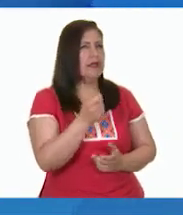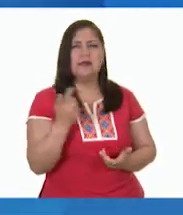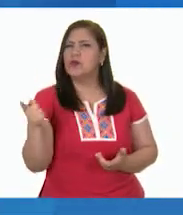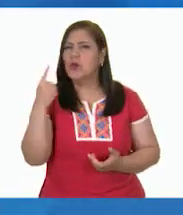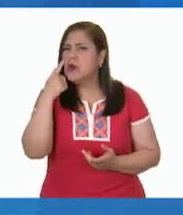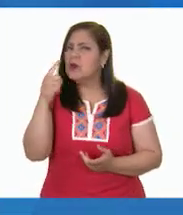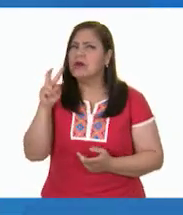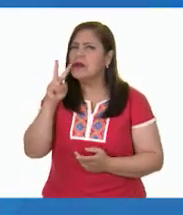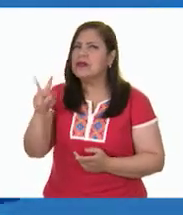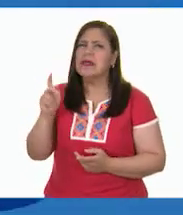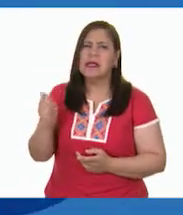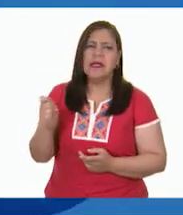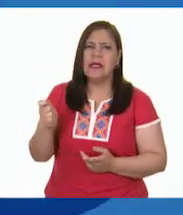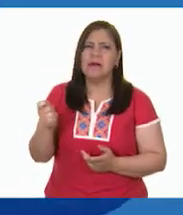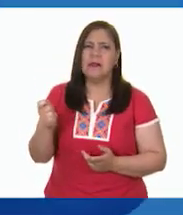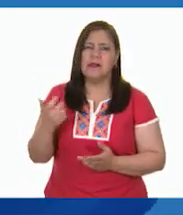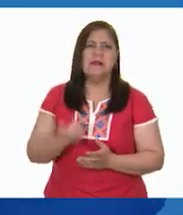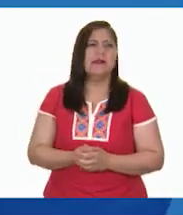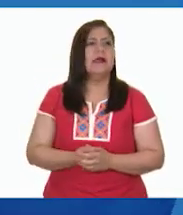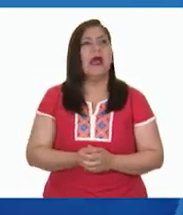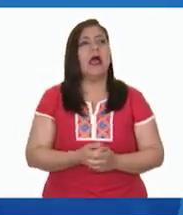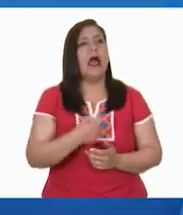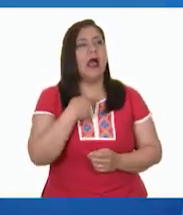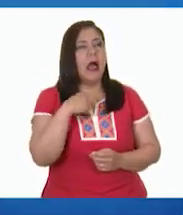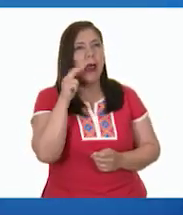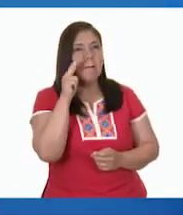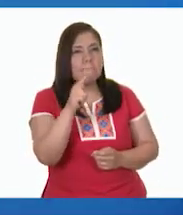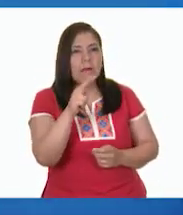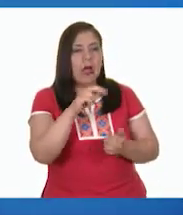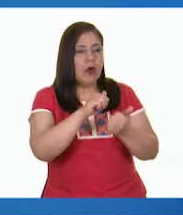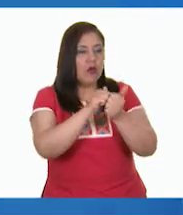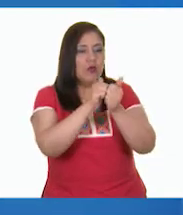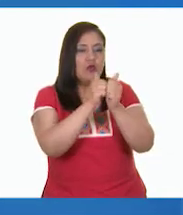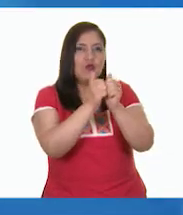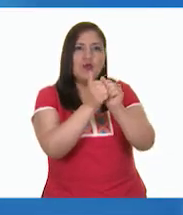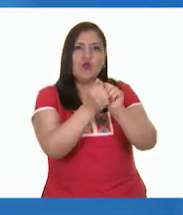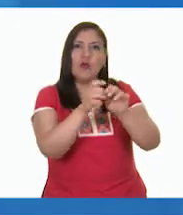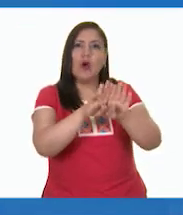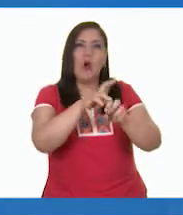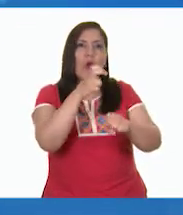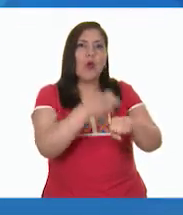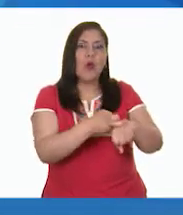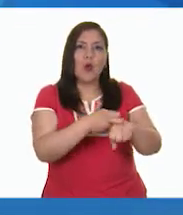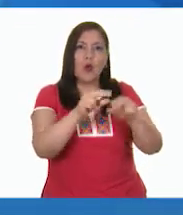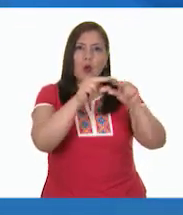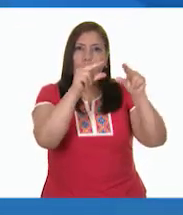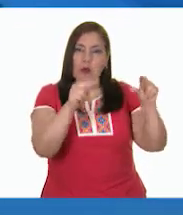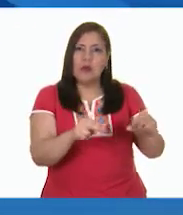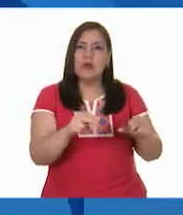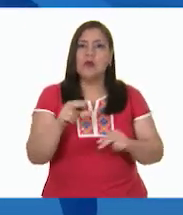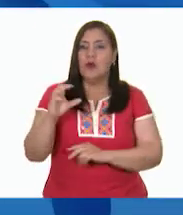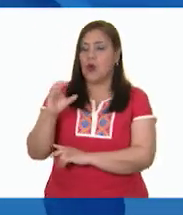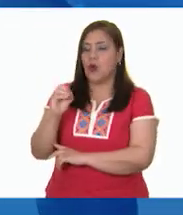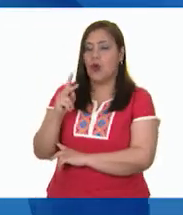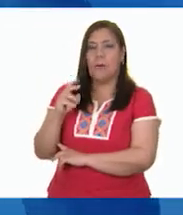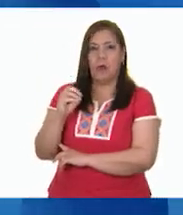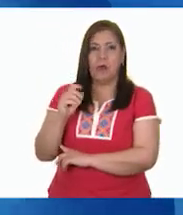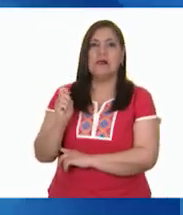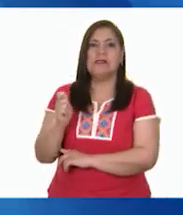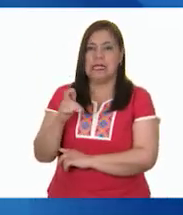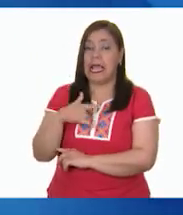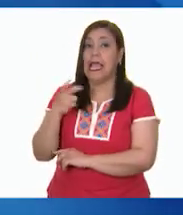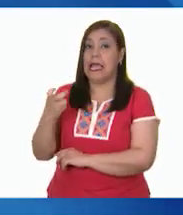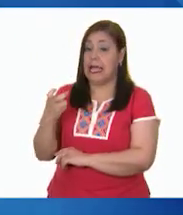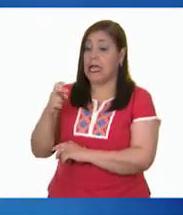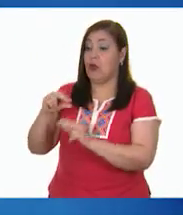Mariana? Ay, veo cómo se está formando un copo de nieve, maestro. El copo de nieve es sólido, uh-huh. Pero